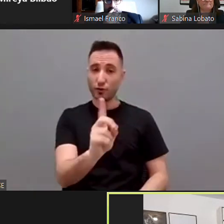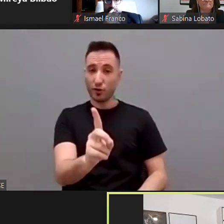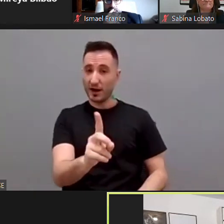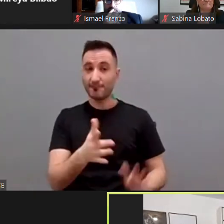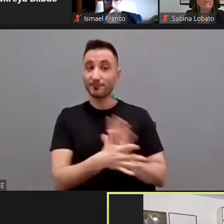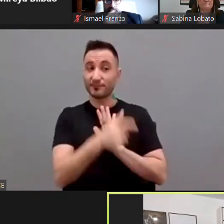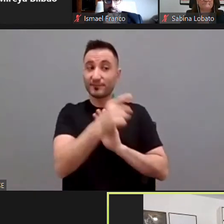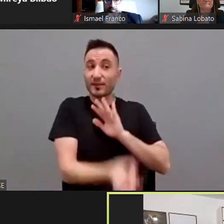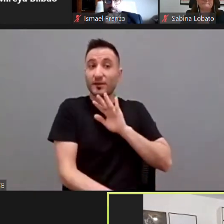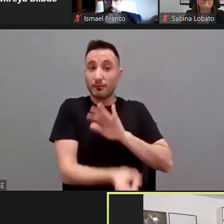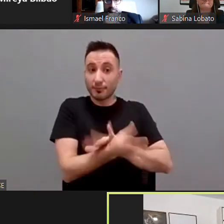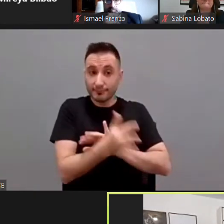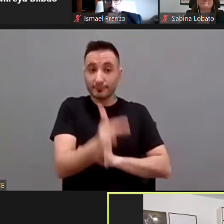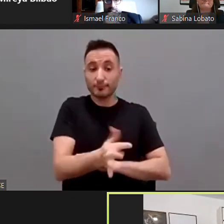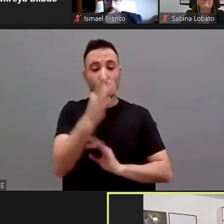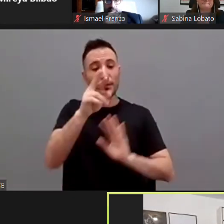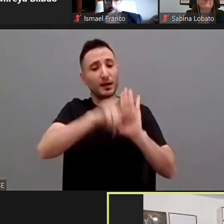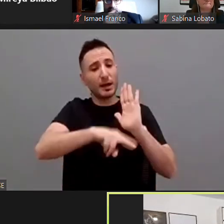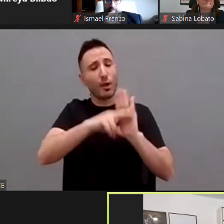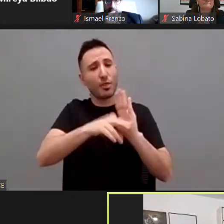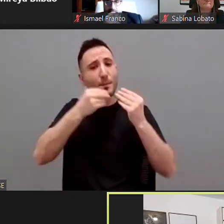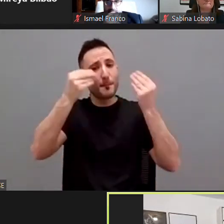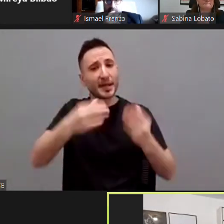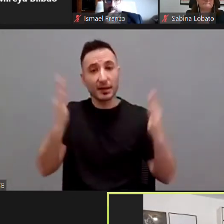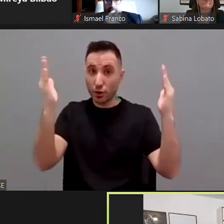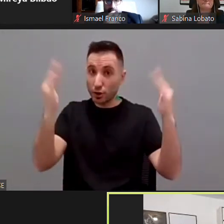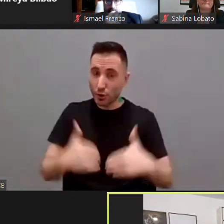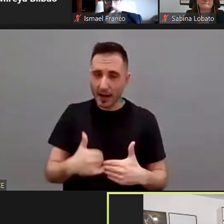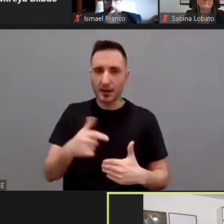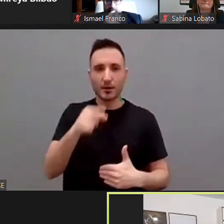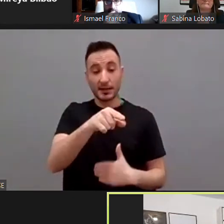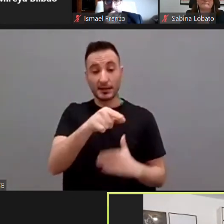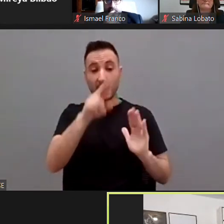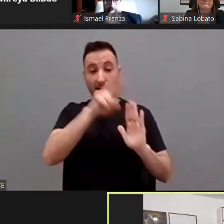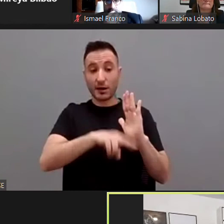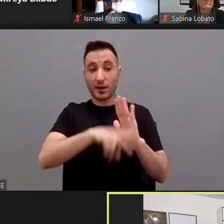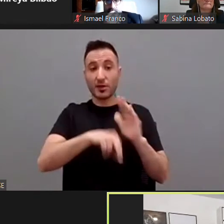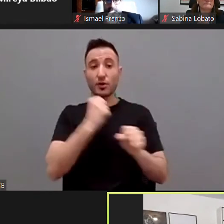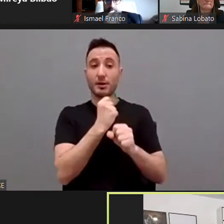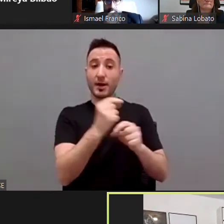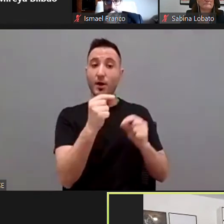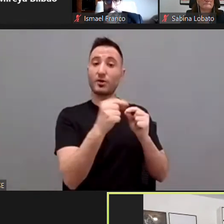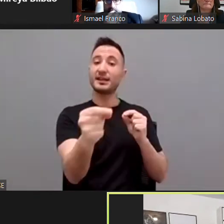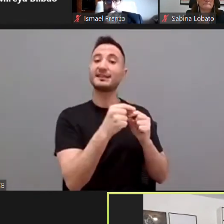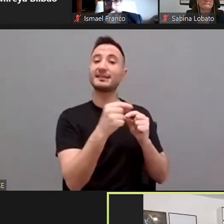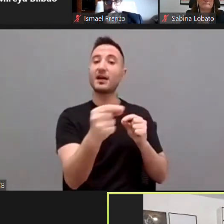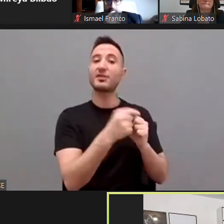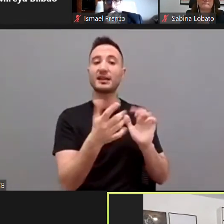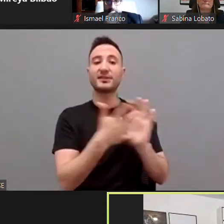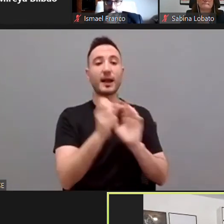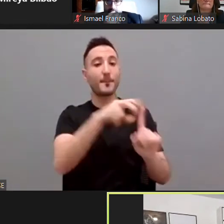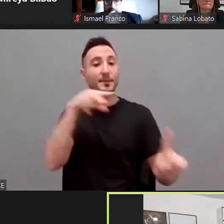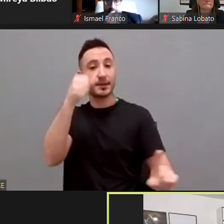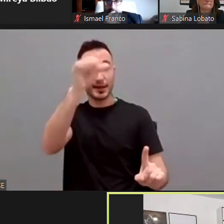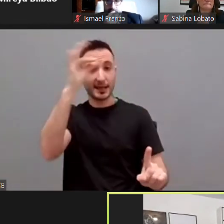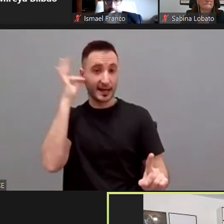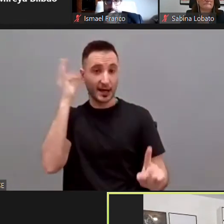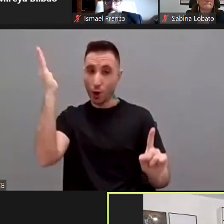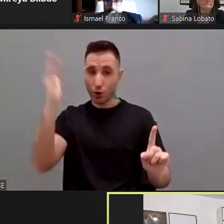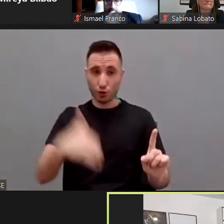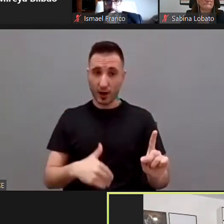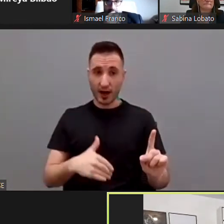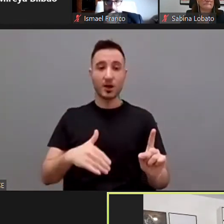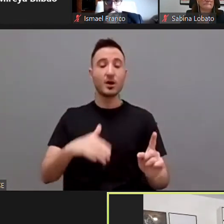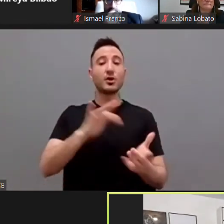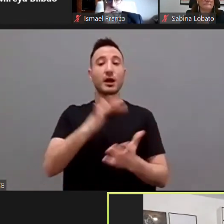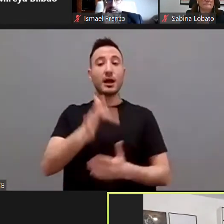no lo regulamos bien, porque no se está regulando bien, porque esa regulación del trabajo a distancia no tiene perspectiva de género, no se ha tenido en cuenta nuestra propuesta